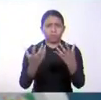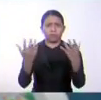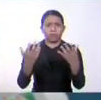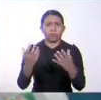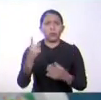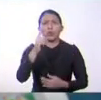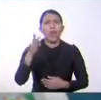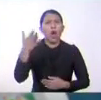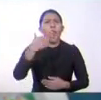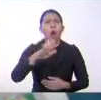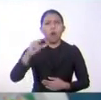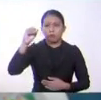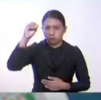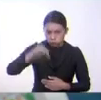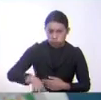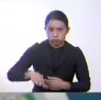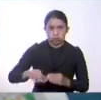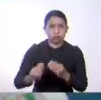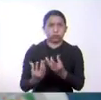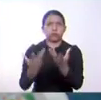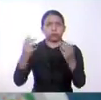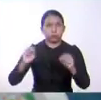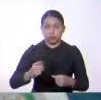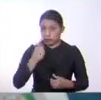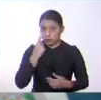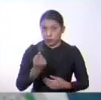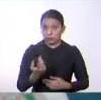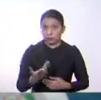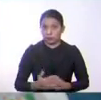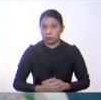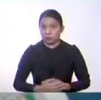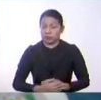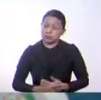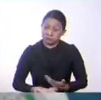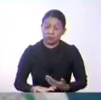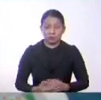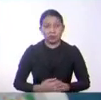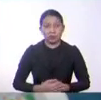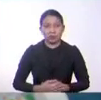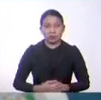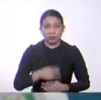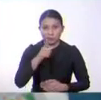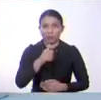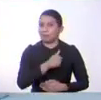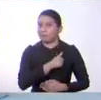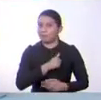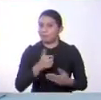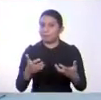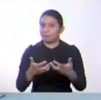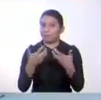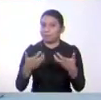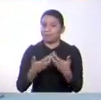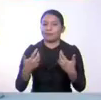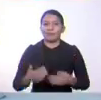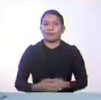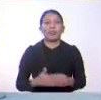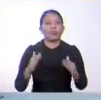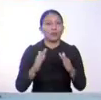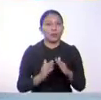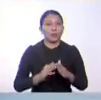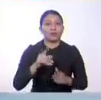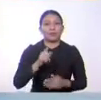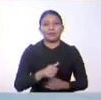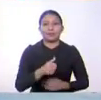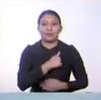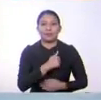una hoja. ¿Has visto alguna? Pues puede ser que sí, te queda de tarea. También te quedará de